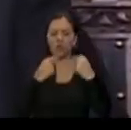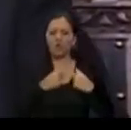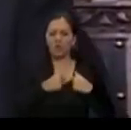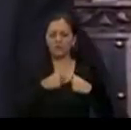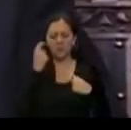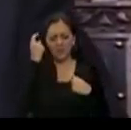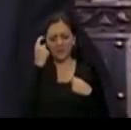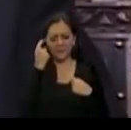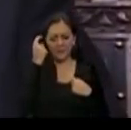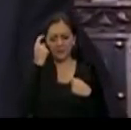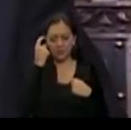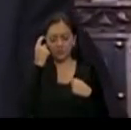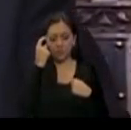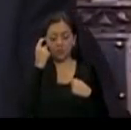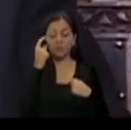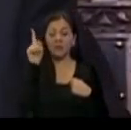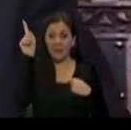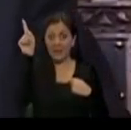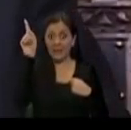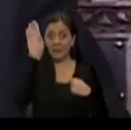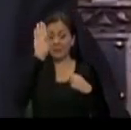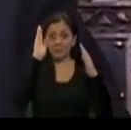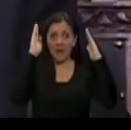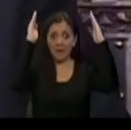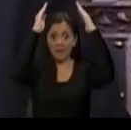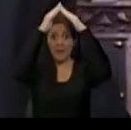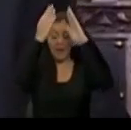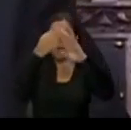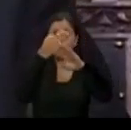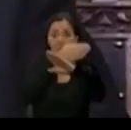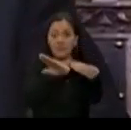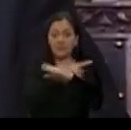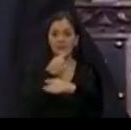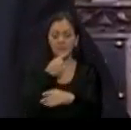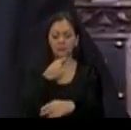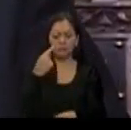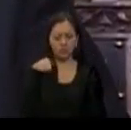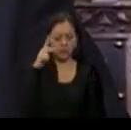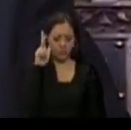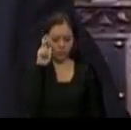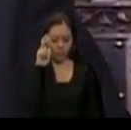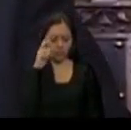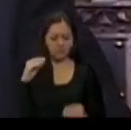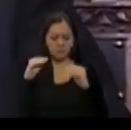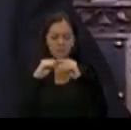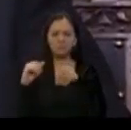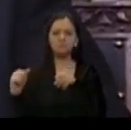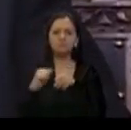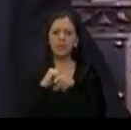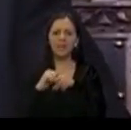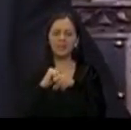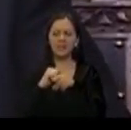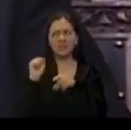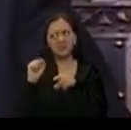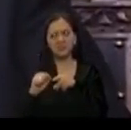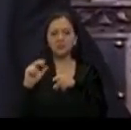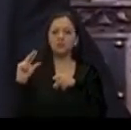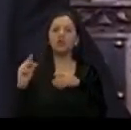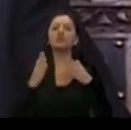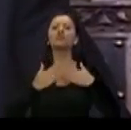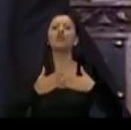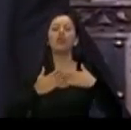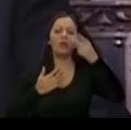si escuchamos del mensaje y lo llevamos a la práctica. El Señor juzgue